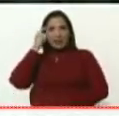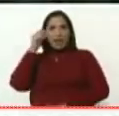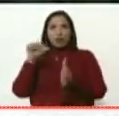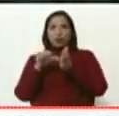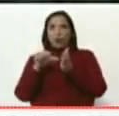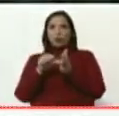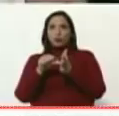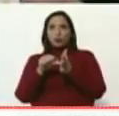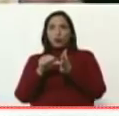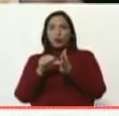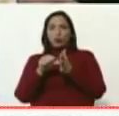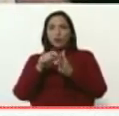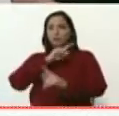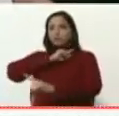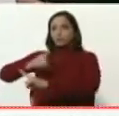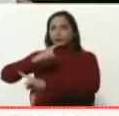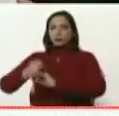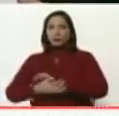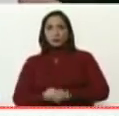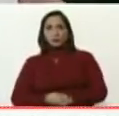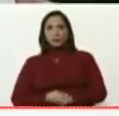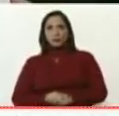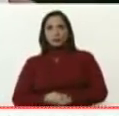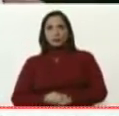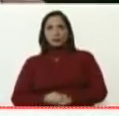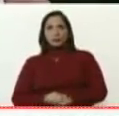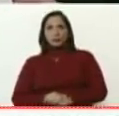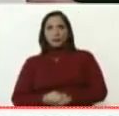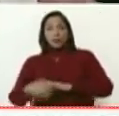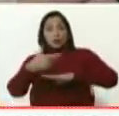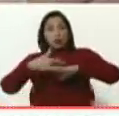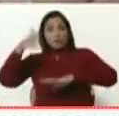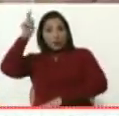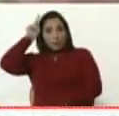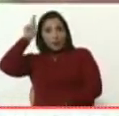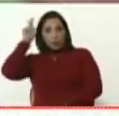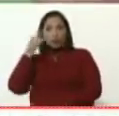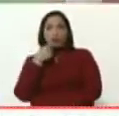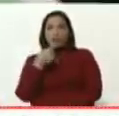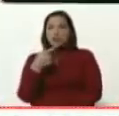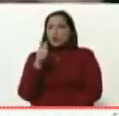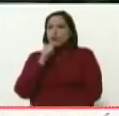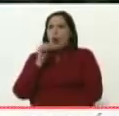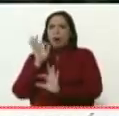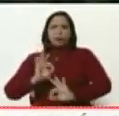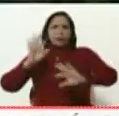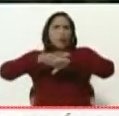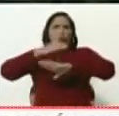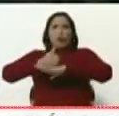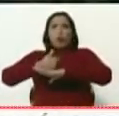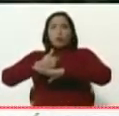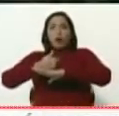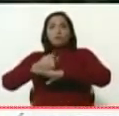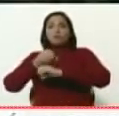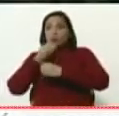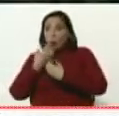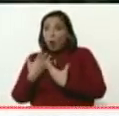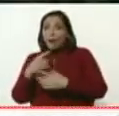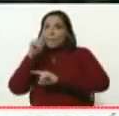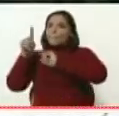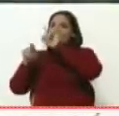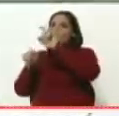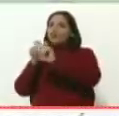reciben instrucciones y la planificación. El gobierno de Perú dice que no tiene nada que ver con eso, pues vayan y pregunten al señor